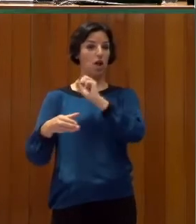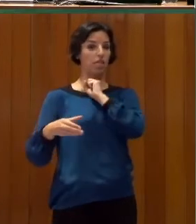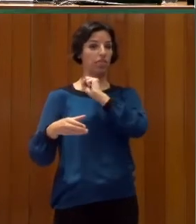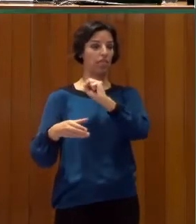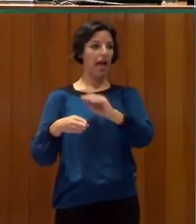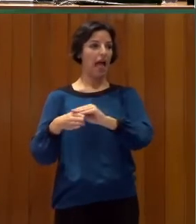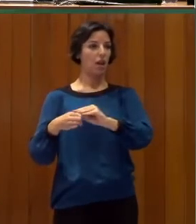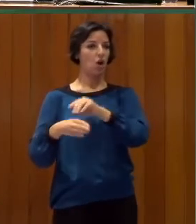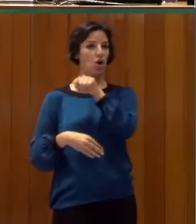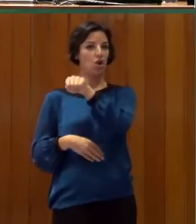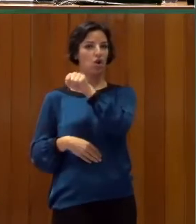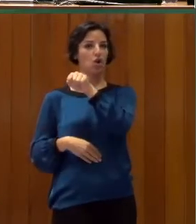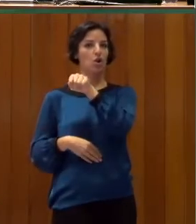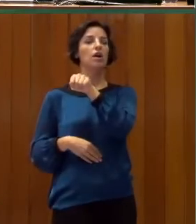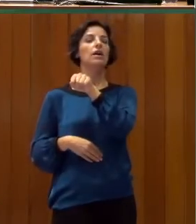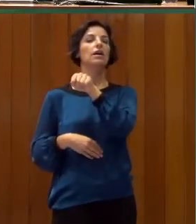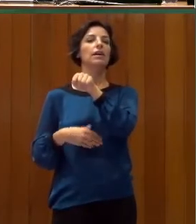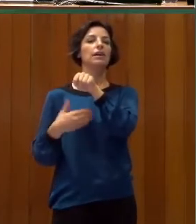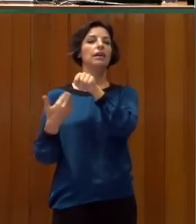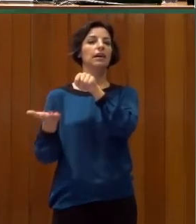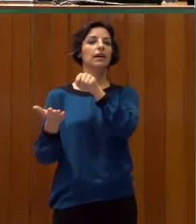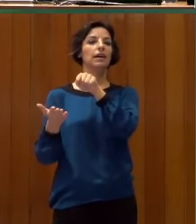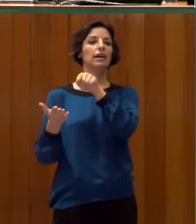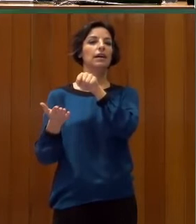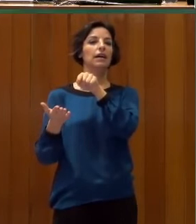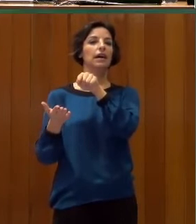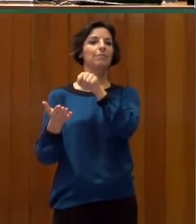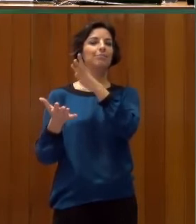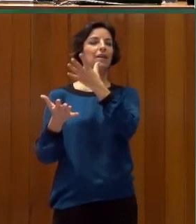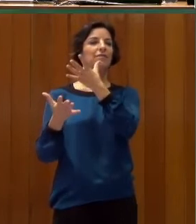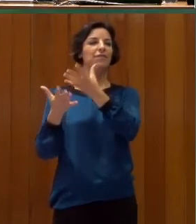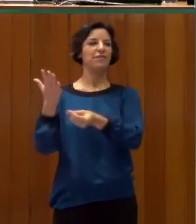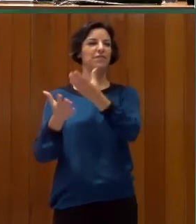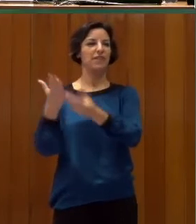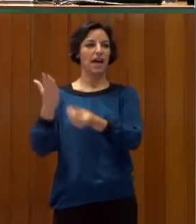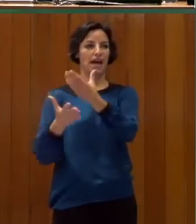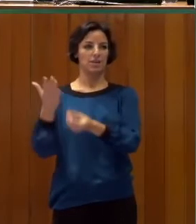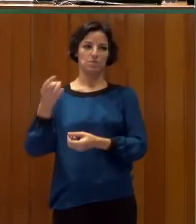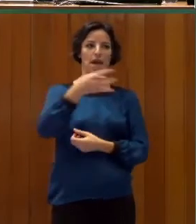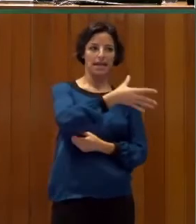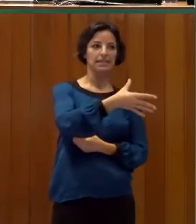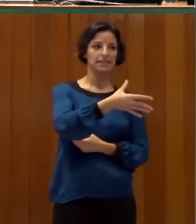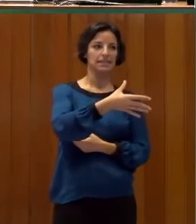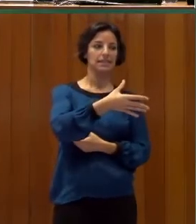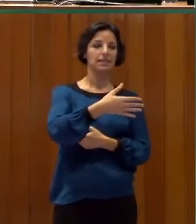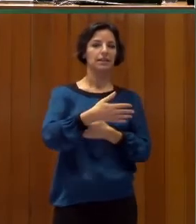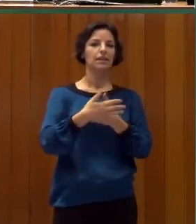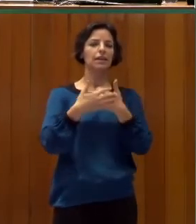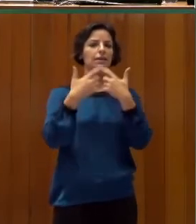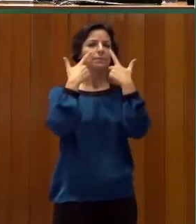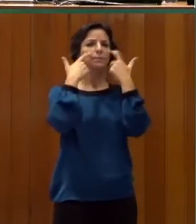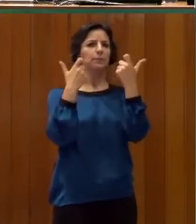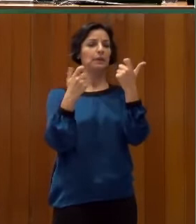caracterizaron por un menor número de ítems nombrados y además se observó